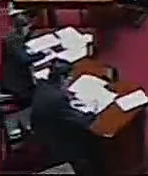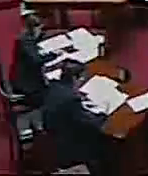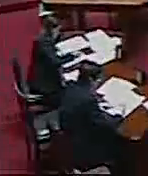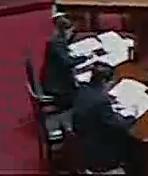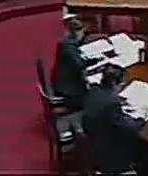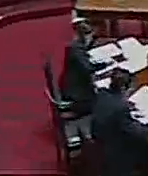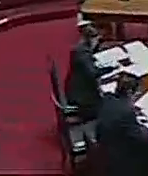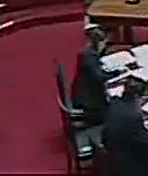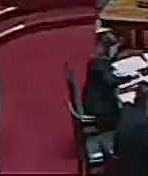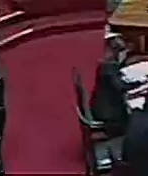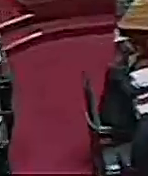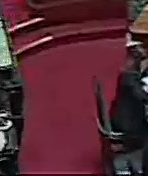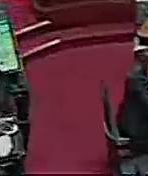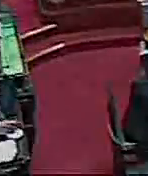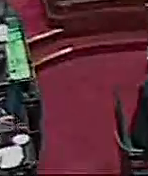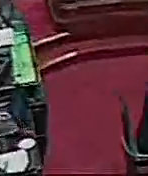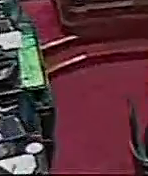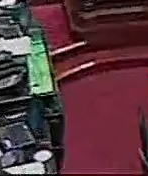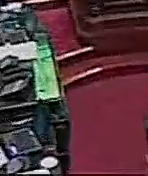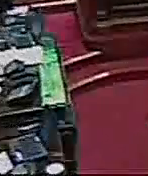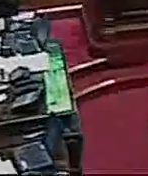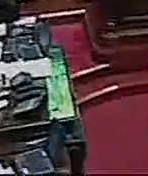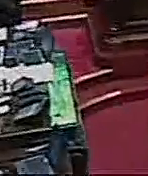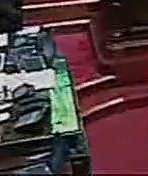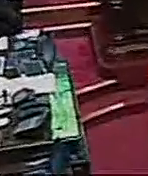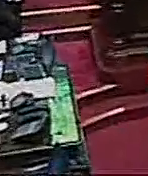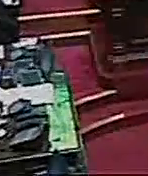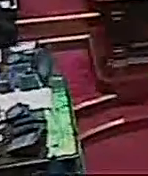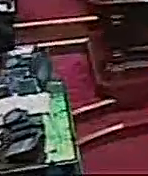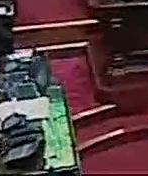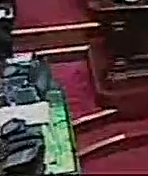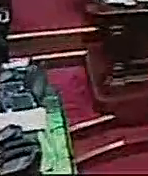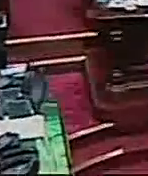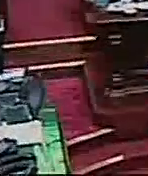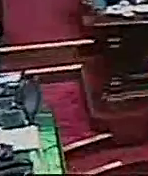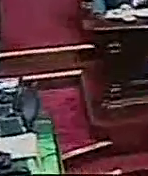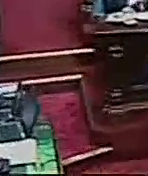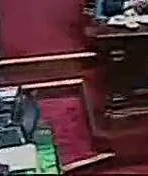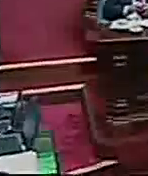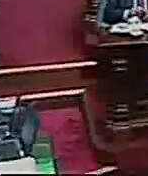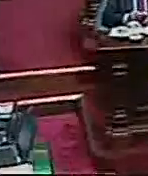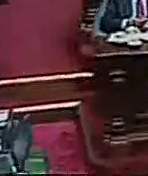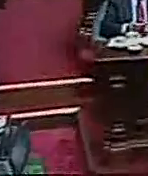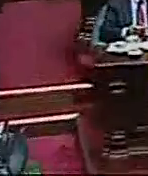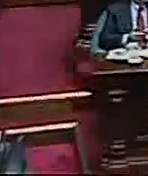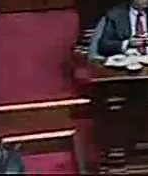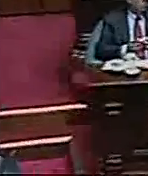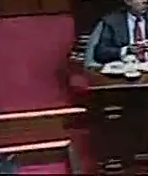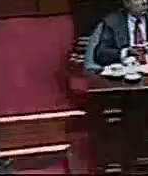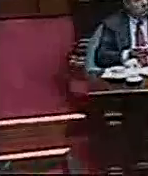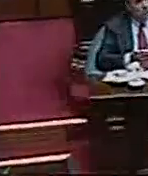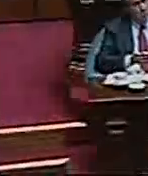favorablemente esta moción, porque hemos estado siguiendo el tema muy de cerca